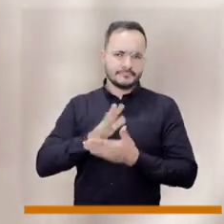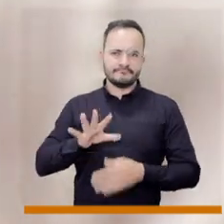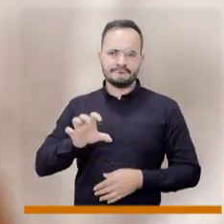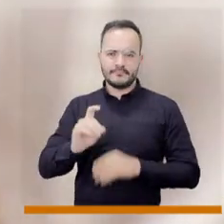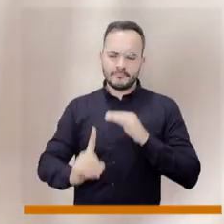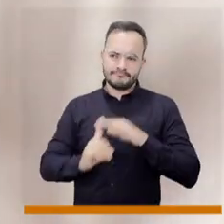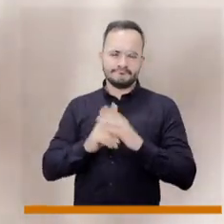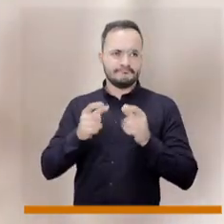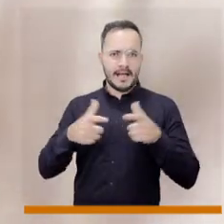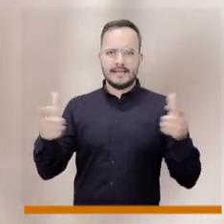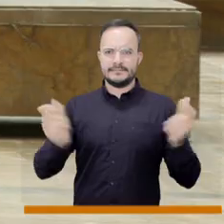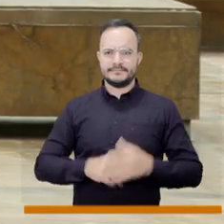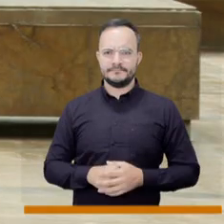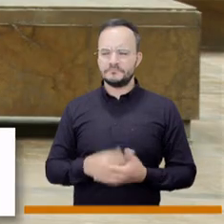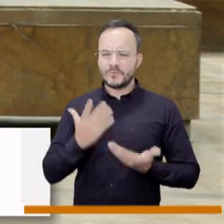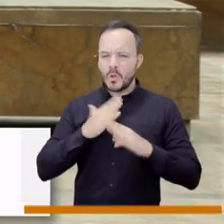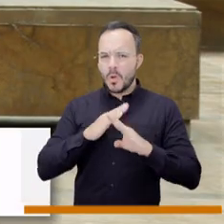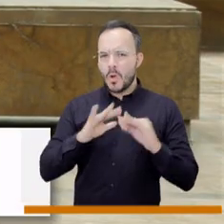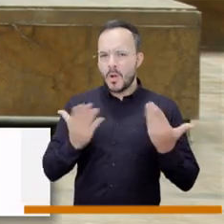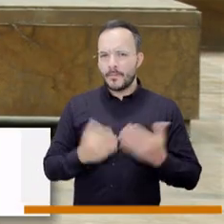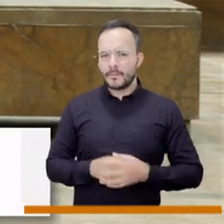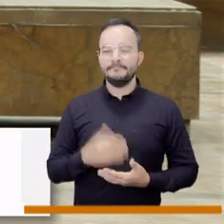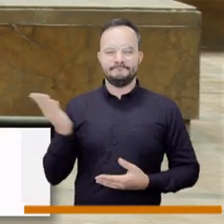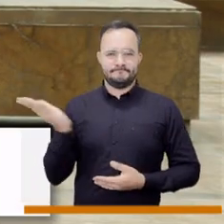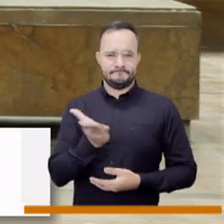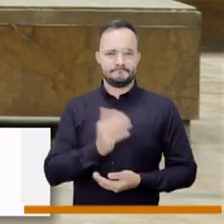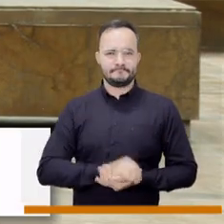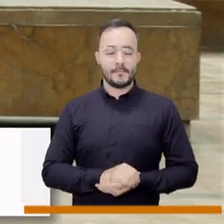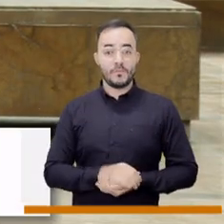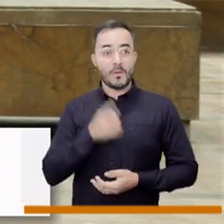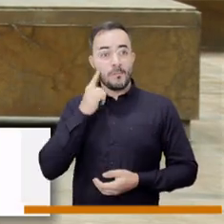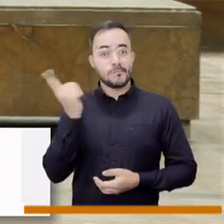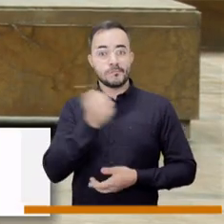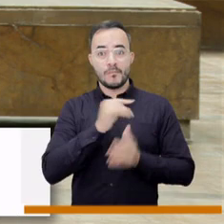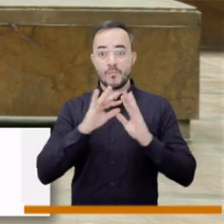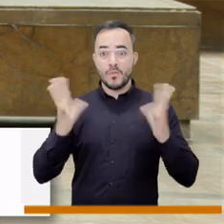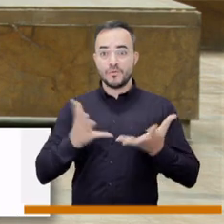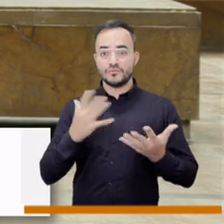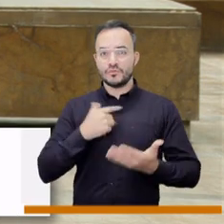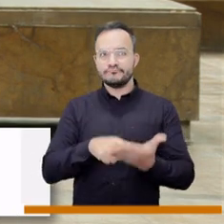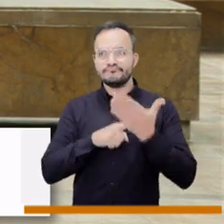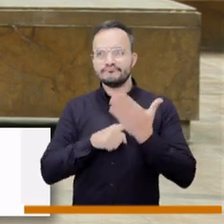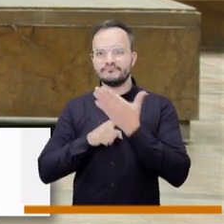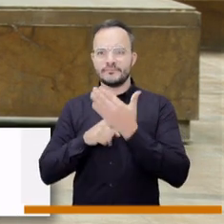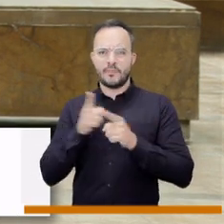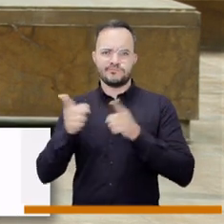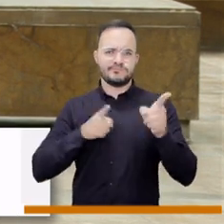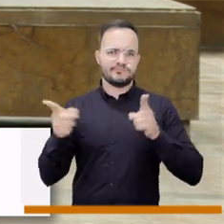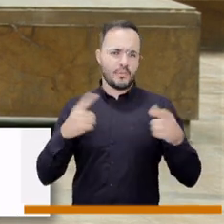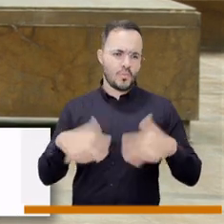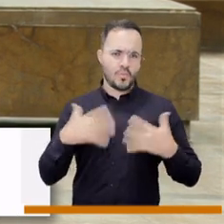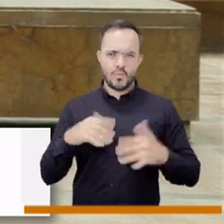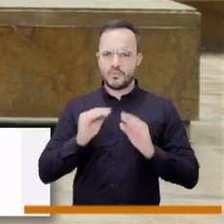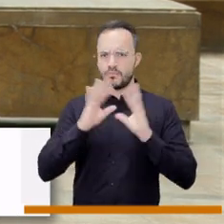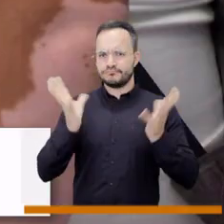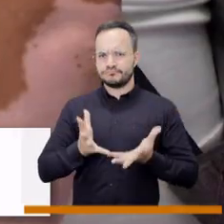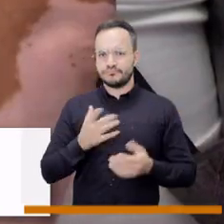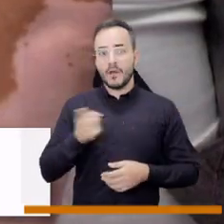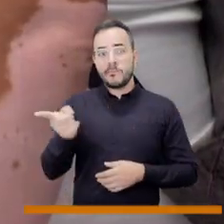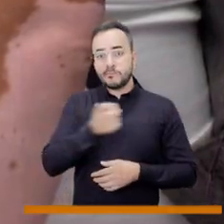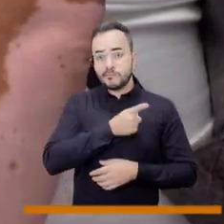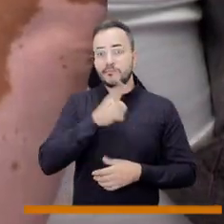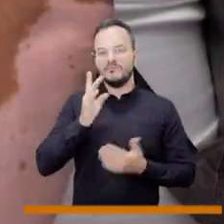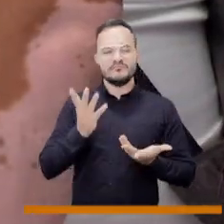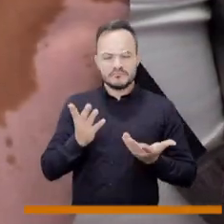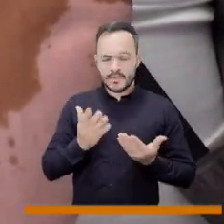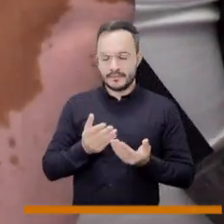desafío? El cáncer de mama es muy prevalente y está presente a nivel mundial porque es una enfermedad muy heterogénea.